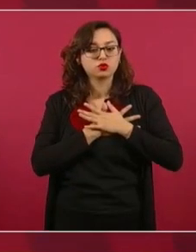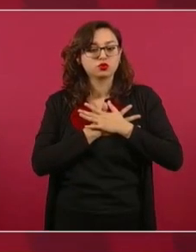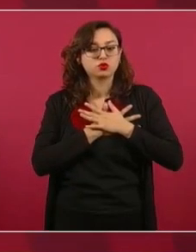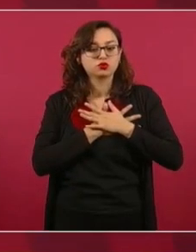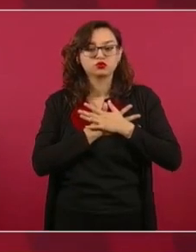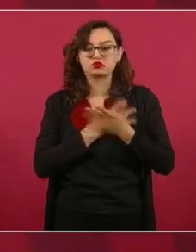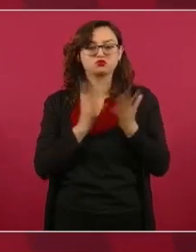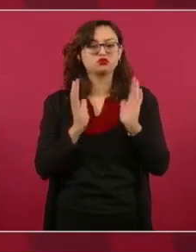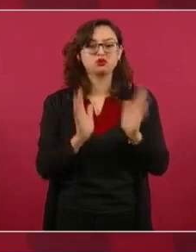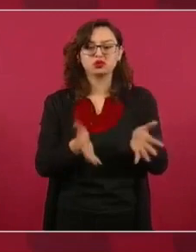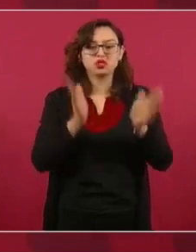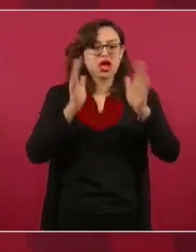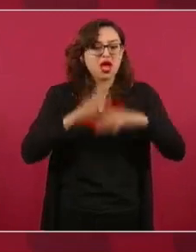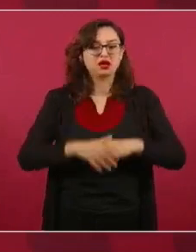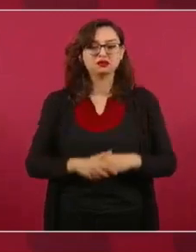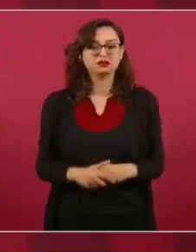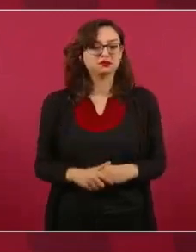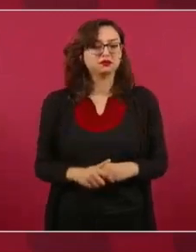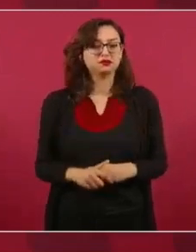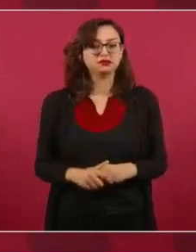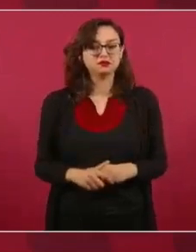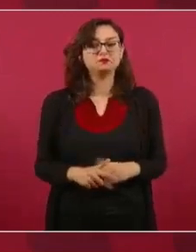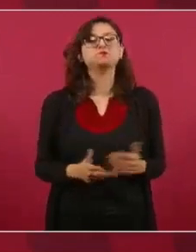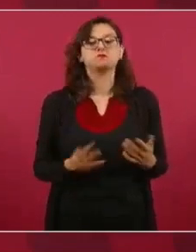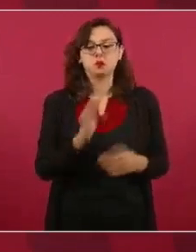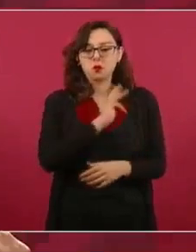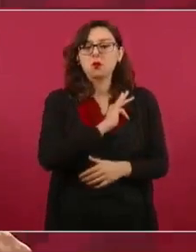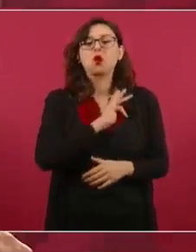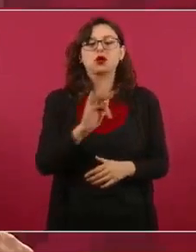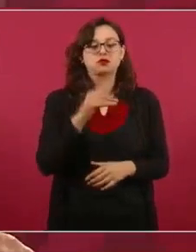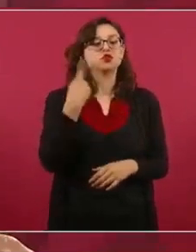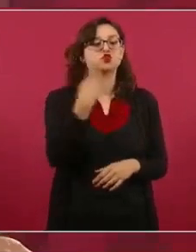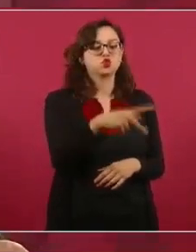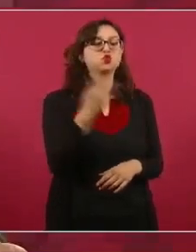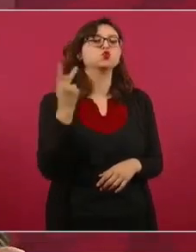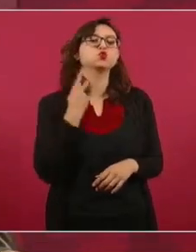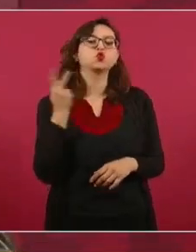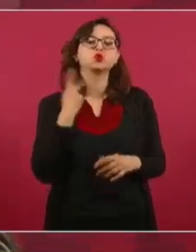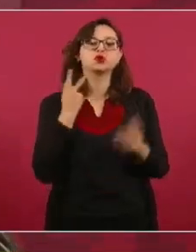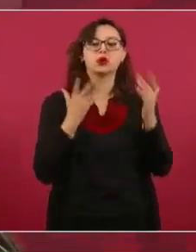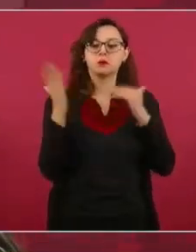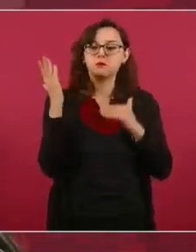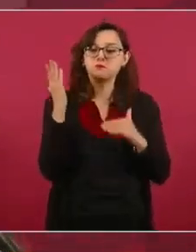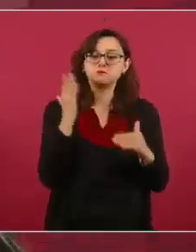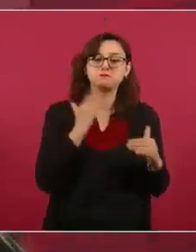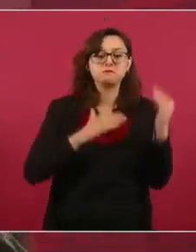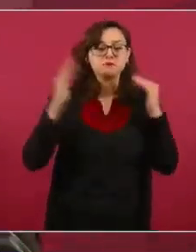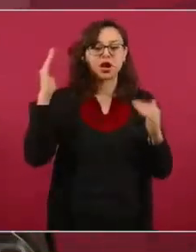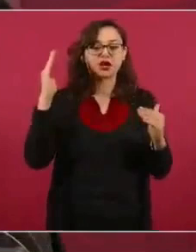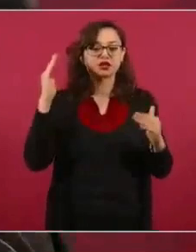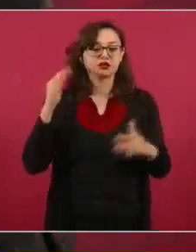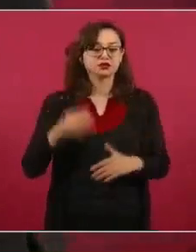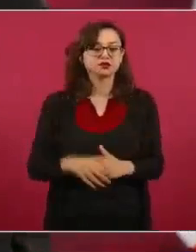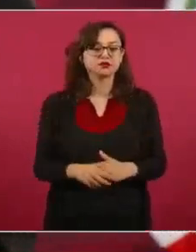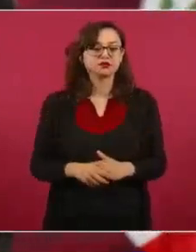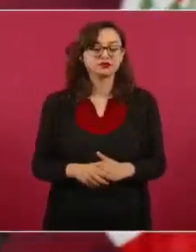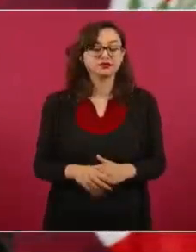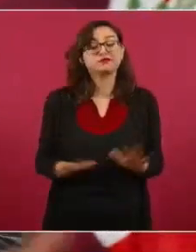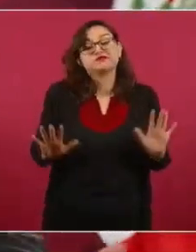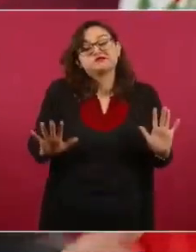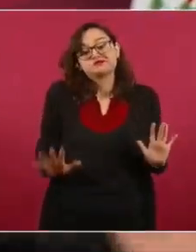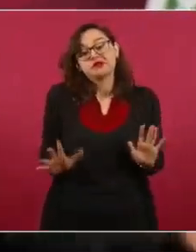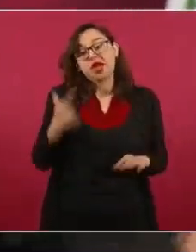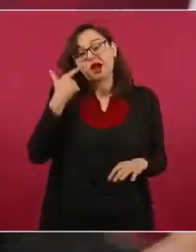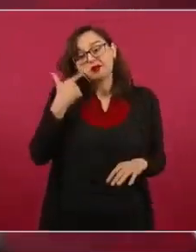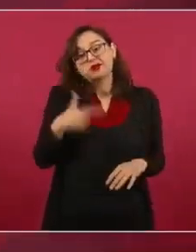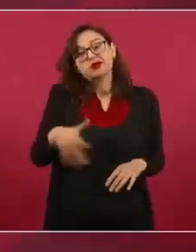Y con eso salen adelante. Vamos a ver qué sucede. Pero